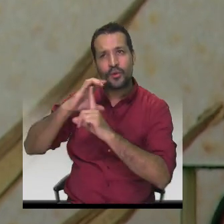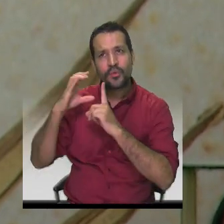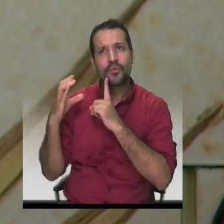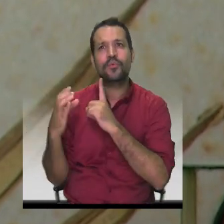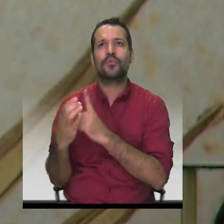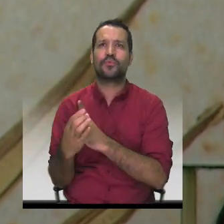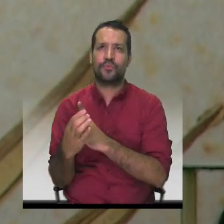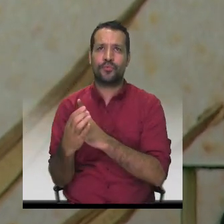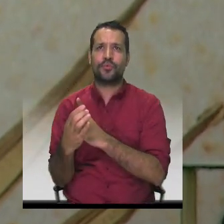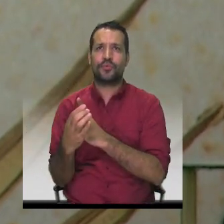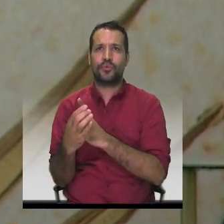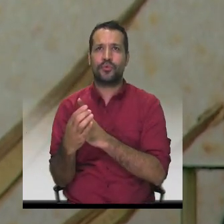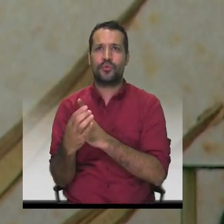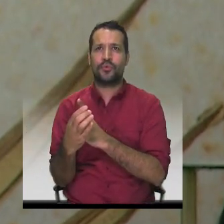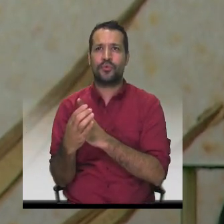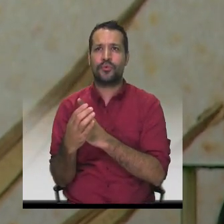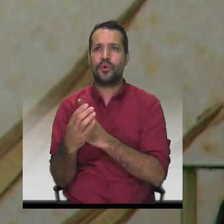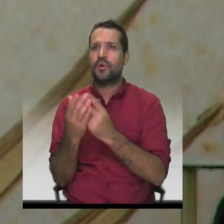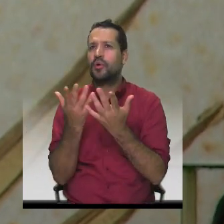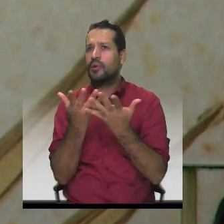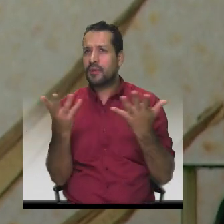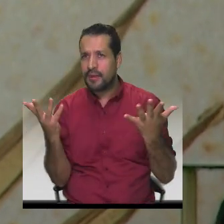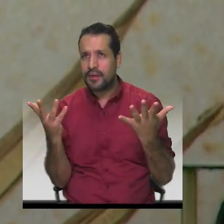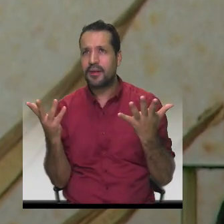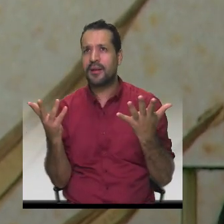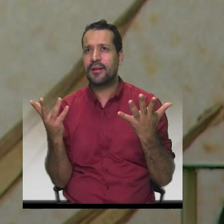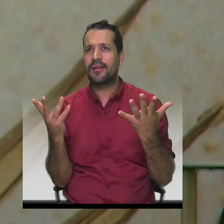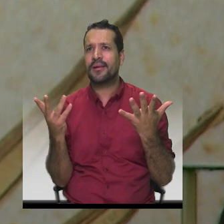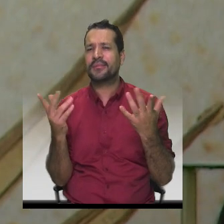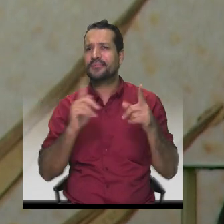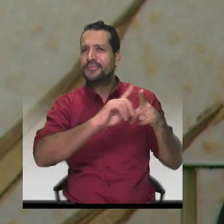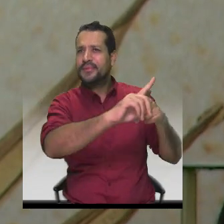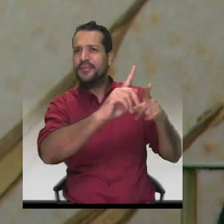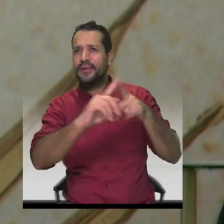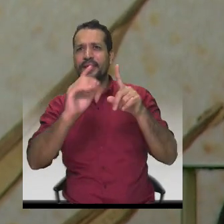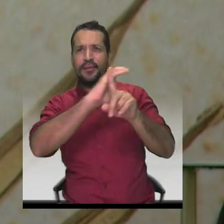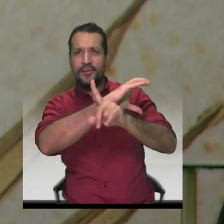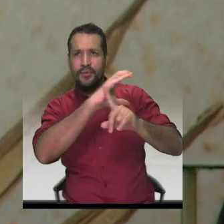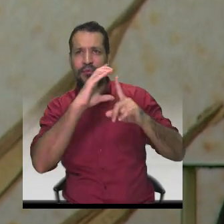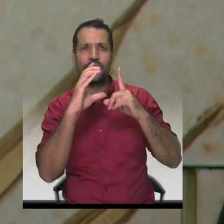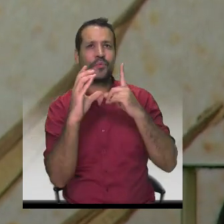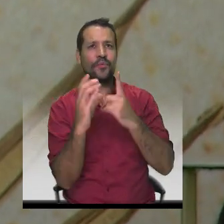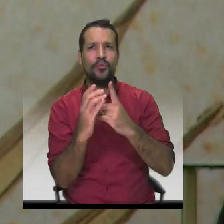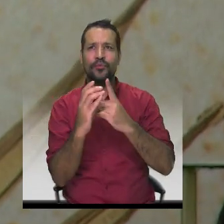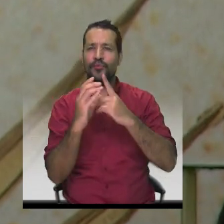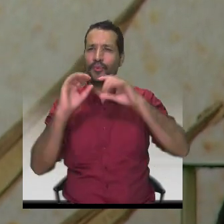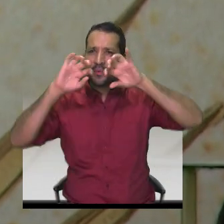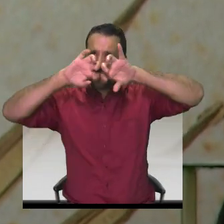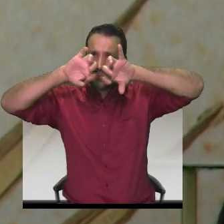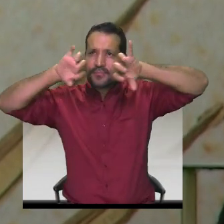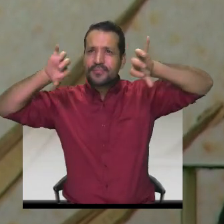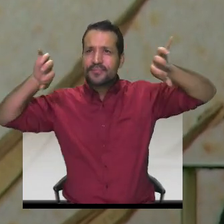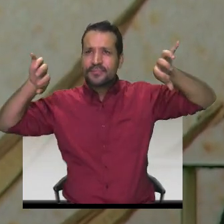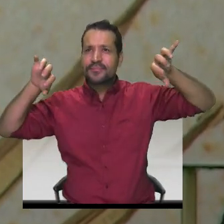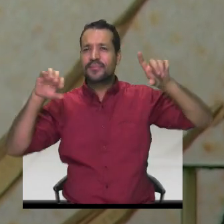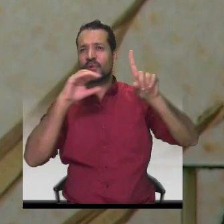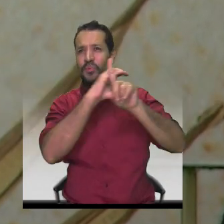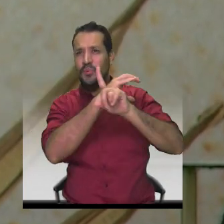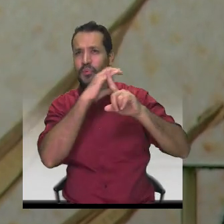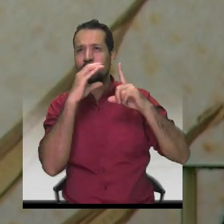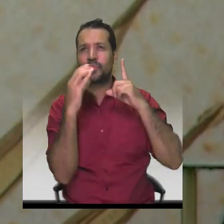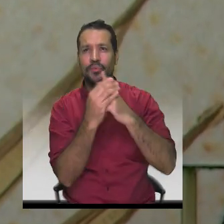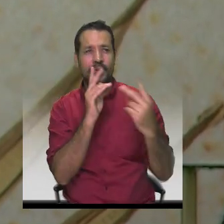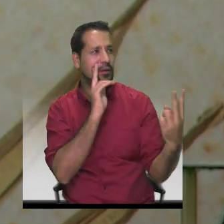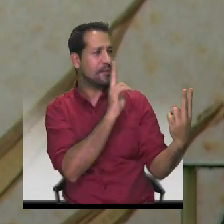caminos espirituales, las cosmogonías de las diferentes culturas para realmente hacer que nuestro